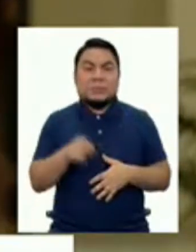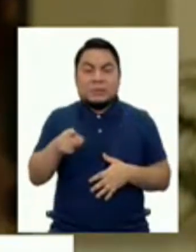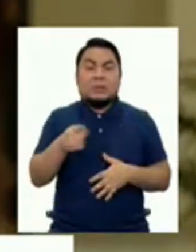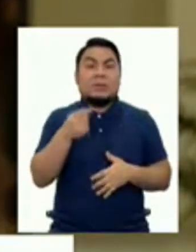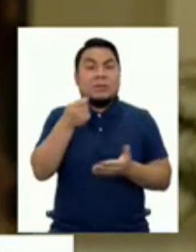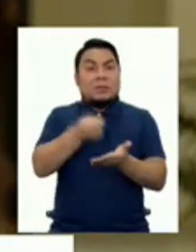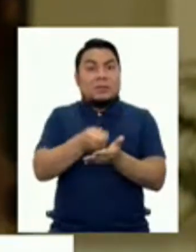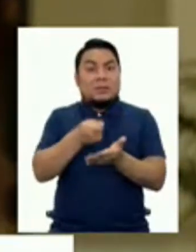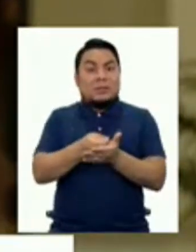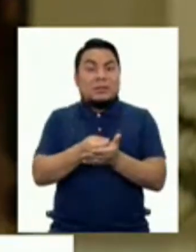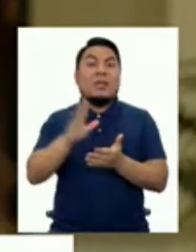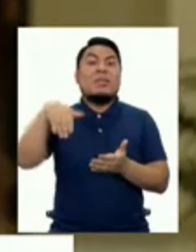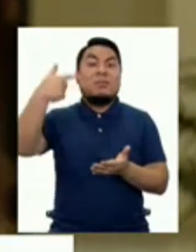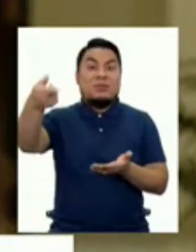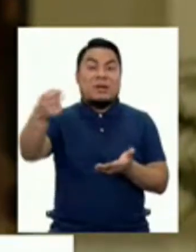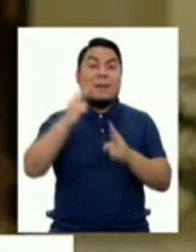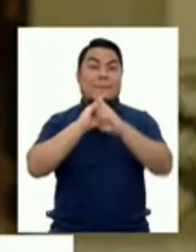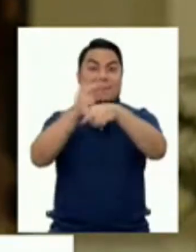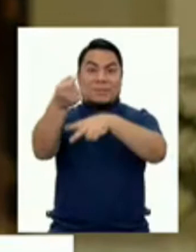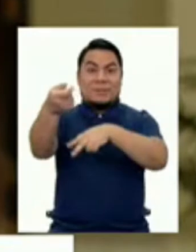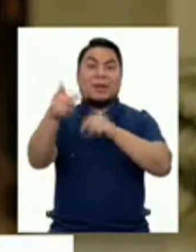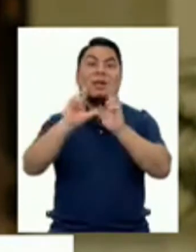Intereses sumamente bajos